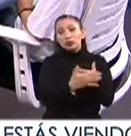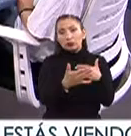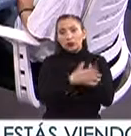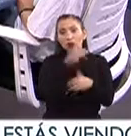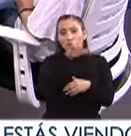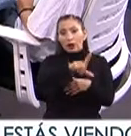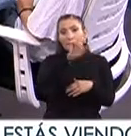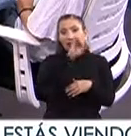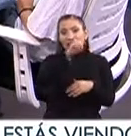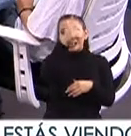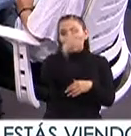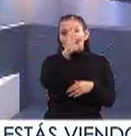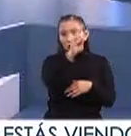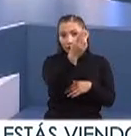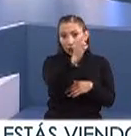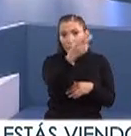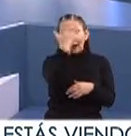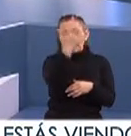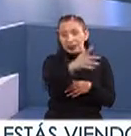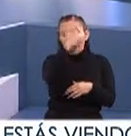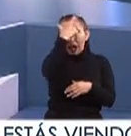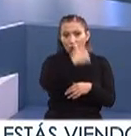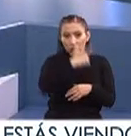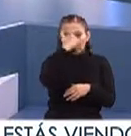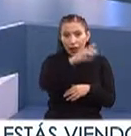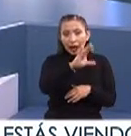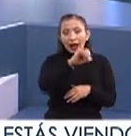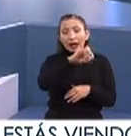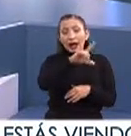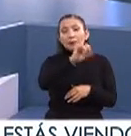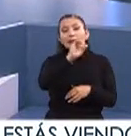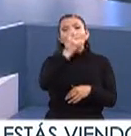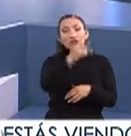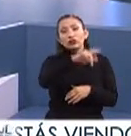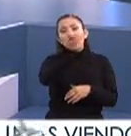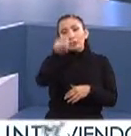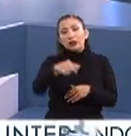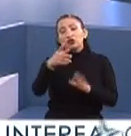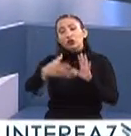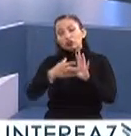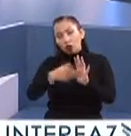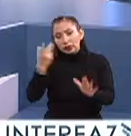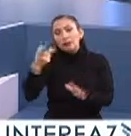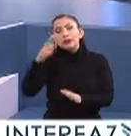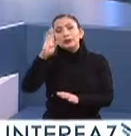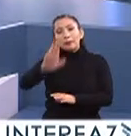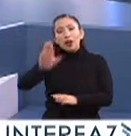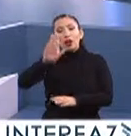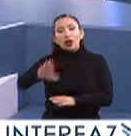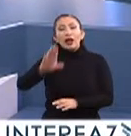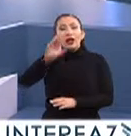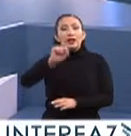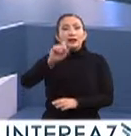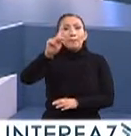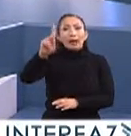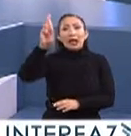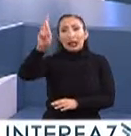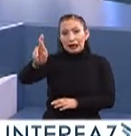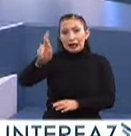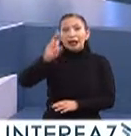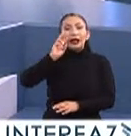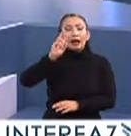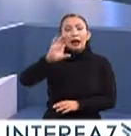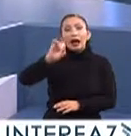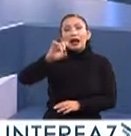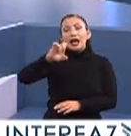El lunes 26 de noviembre a las 10 de la noche, en Canal 22, y luego su repetición el miércoles, SPR,